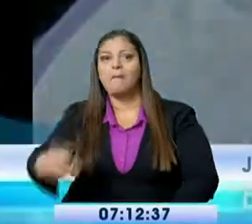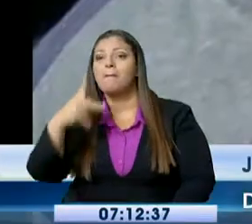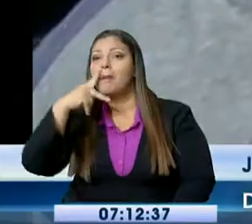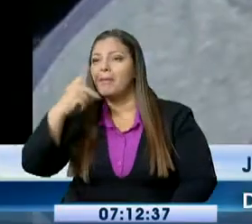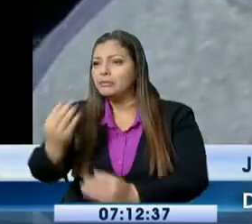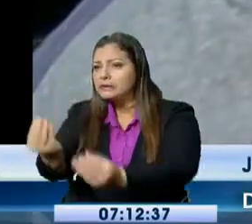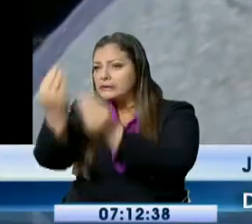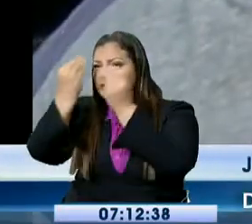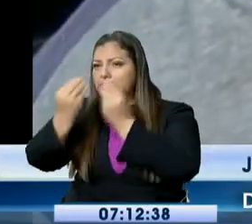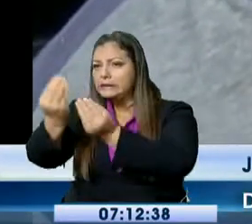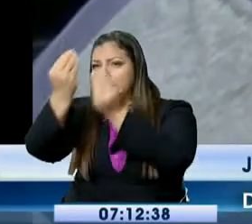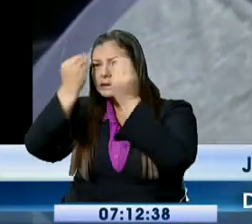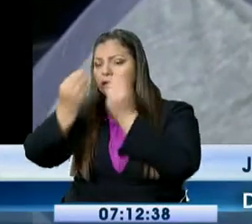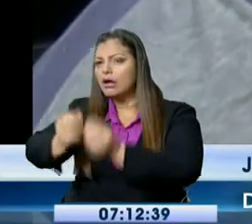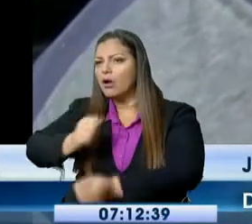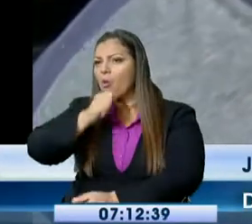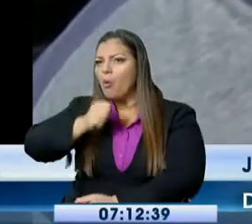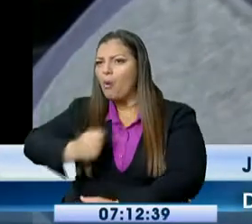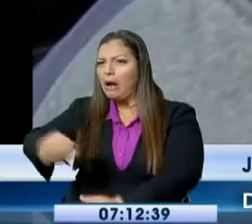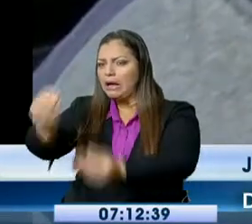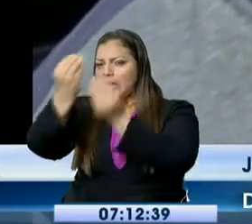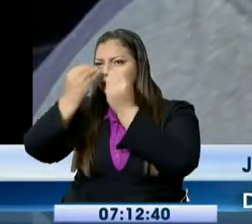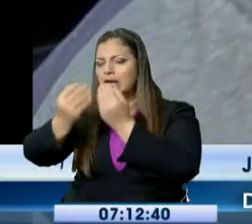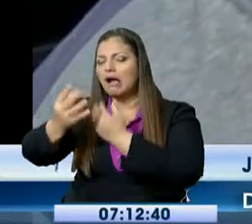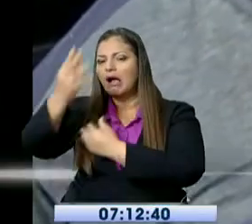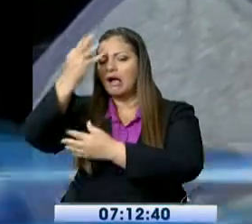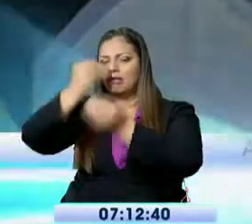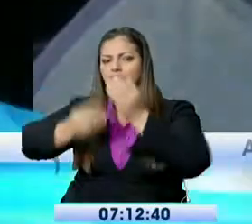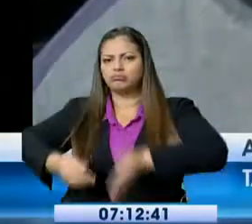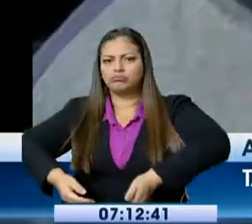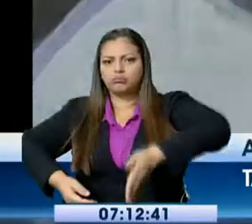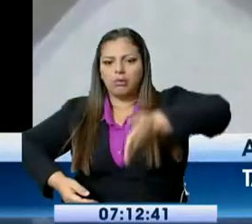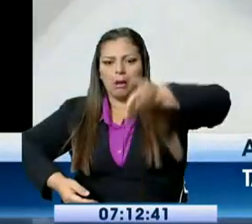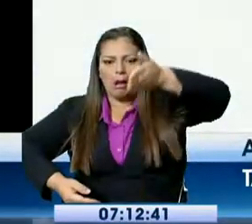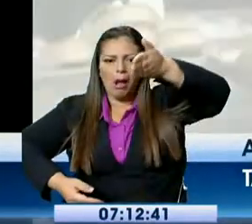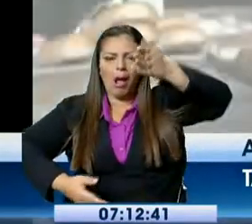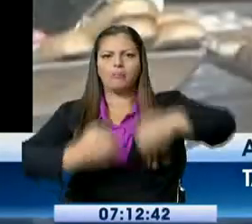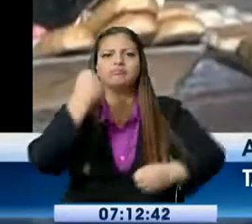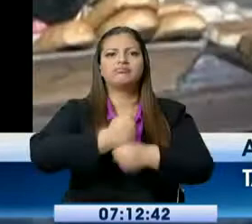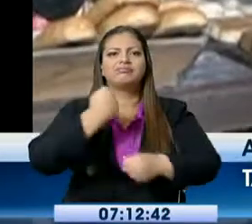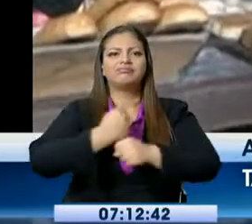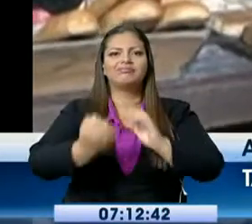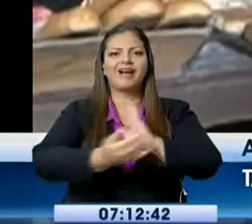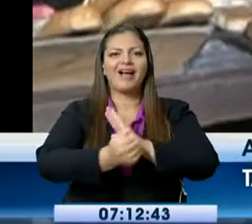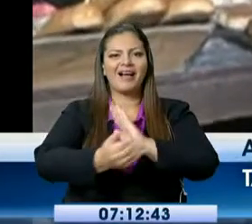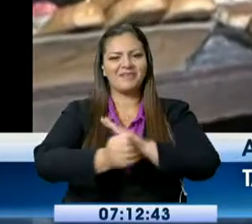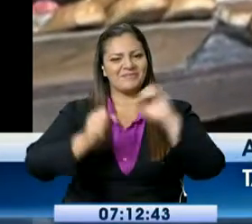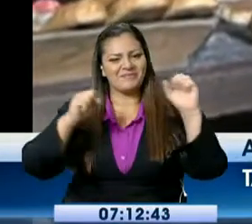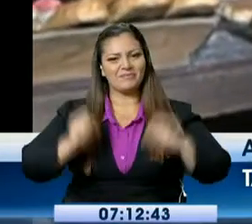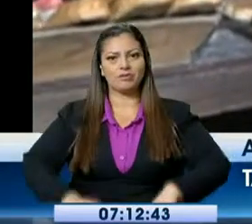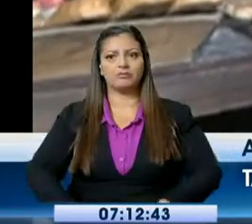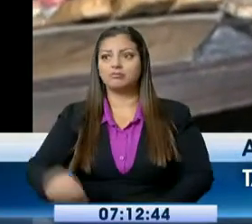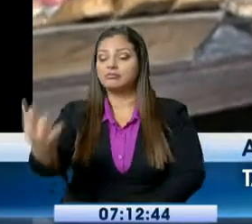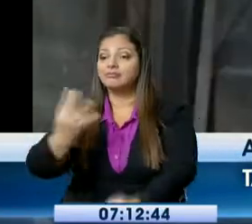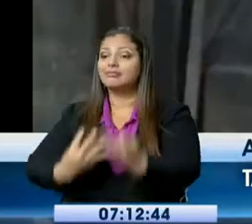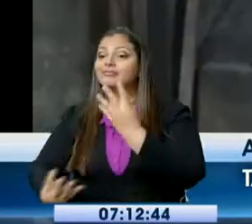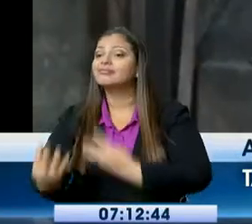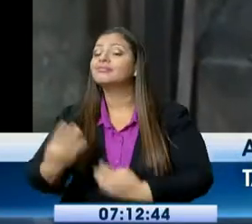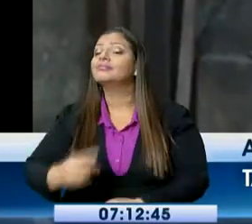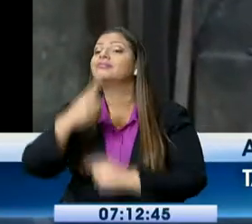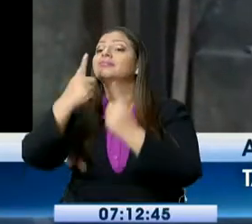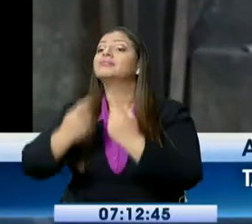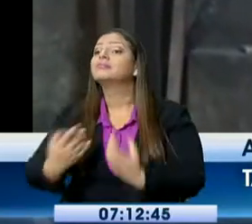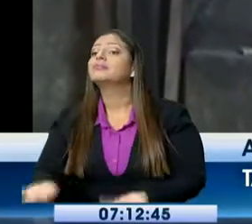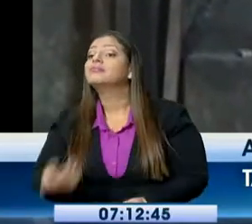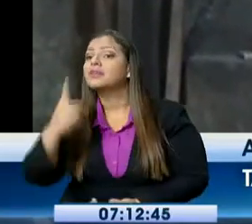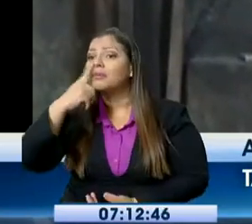mostramos el horno, cuando está, hay pan y todo, le mostramos con toda comodidad. Y personas que vienen a los años, que